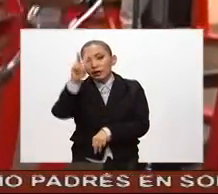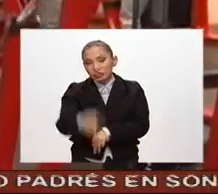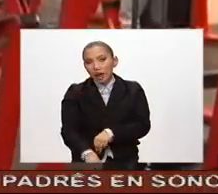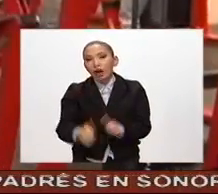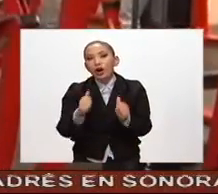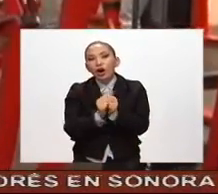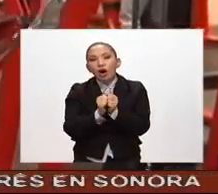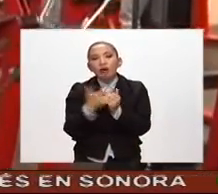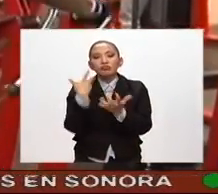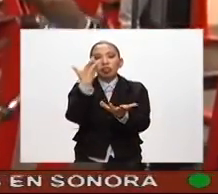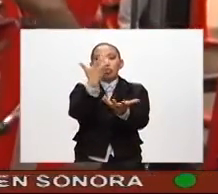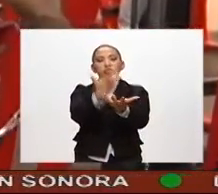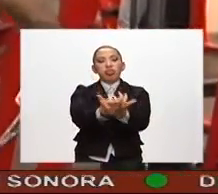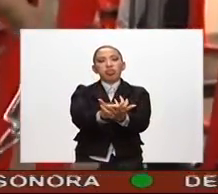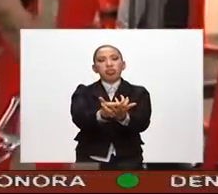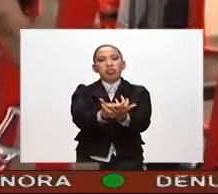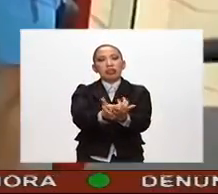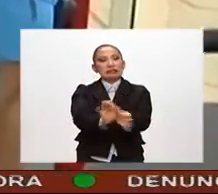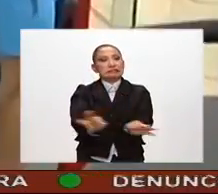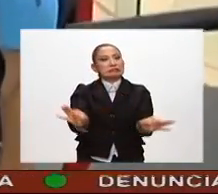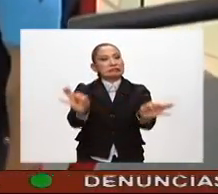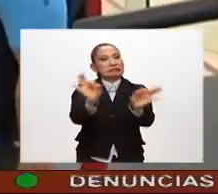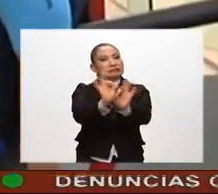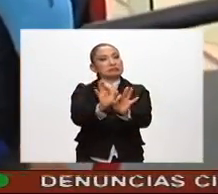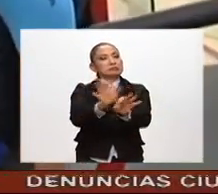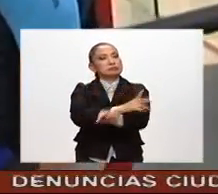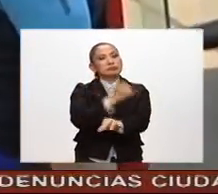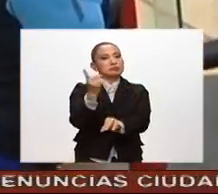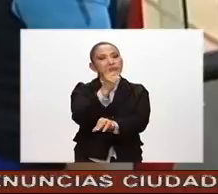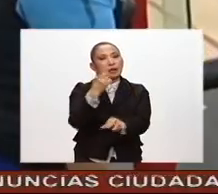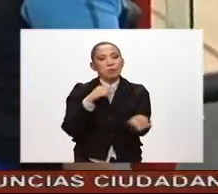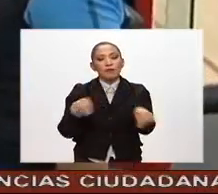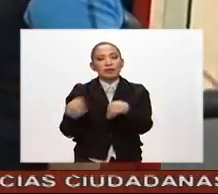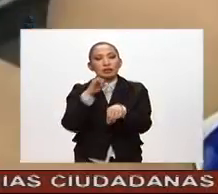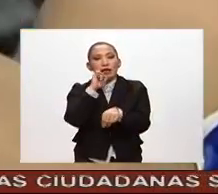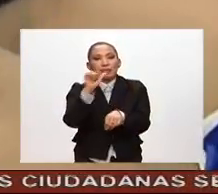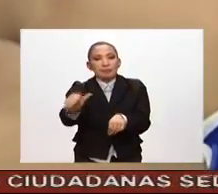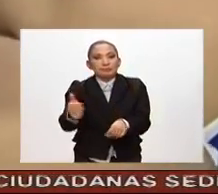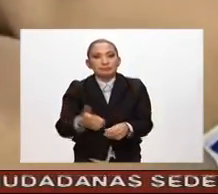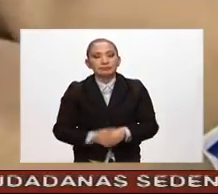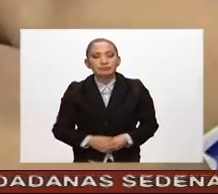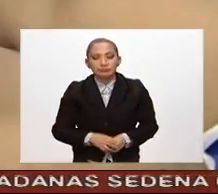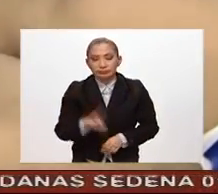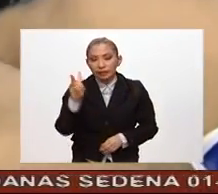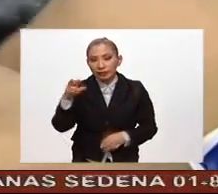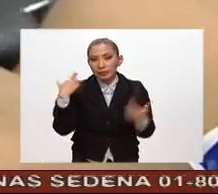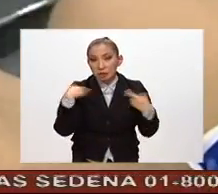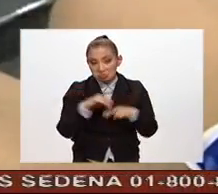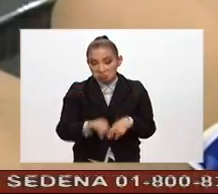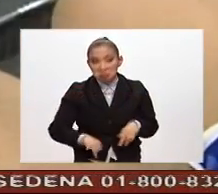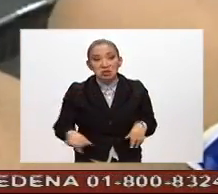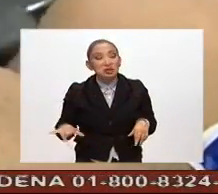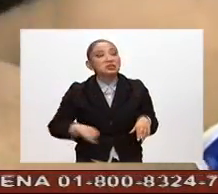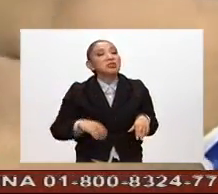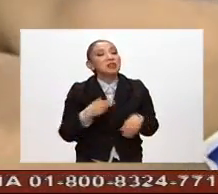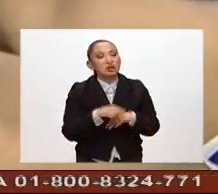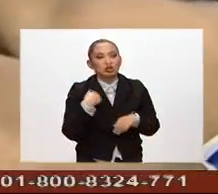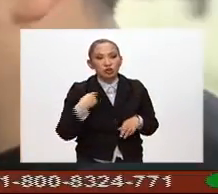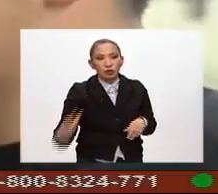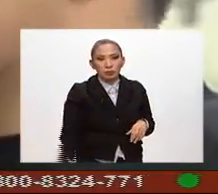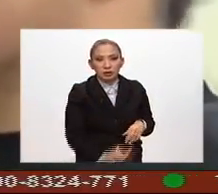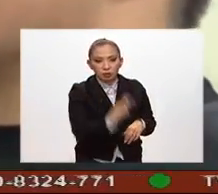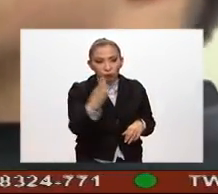con un sedentarismo muy importante, con el hecho de que no nos estamos moviendo. Así es, maestra. Pues un dato interesante, me gustaría